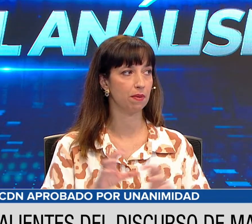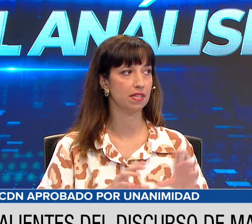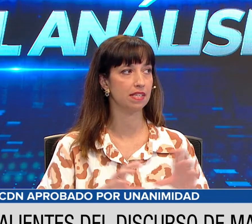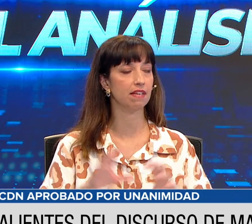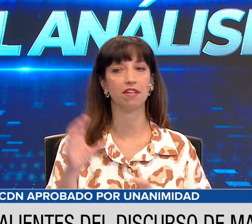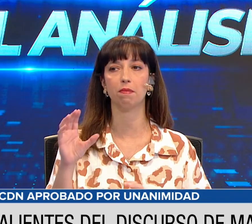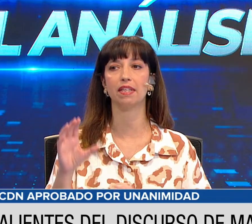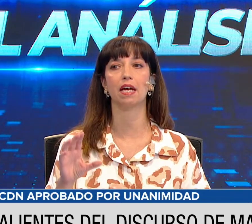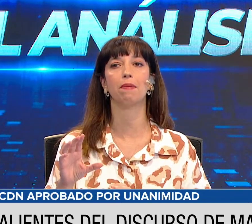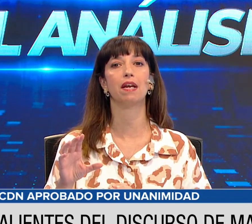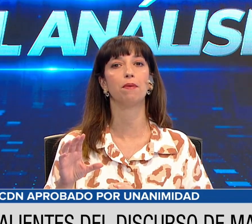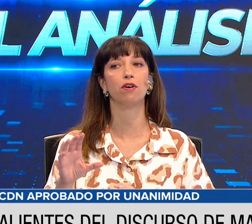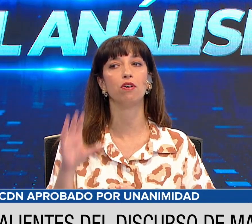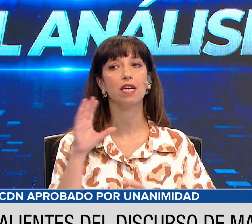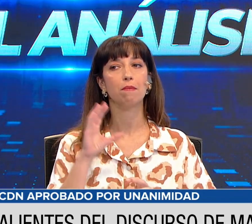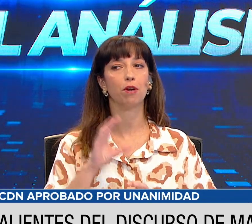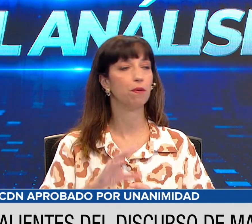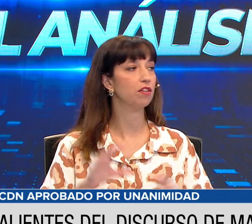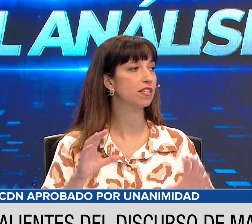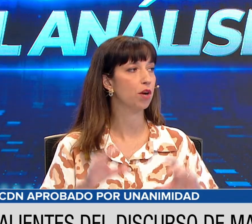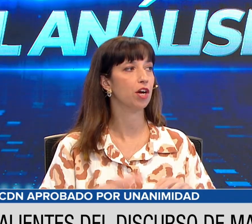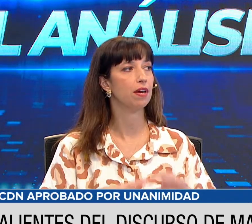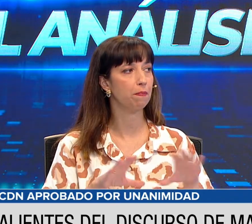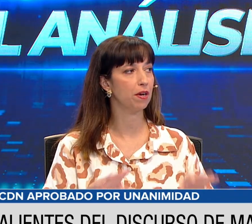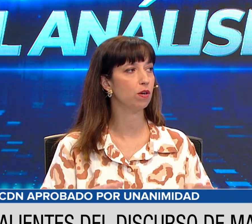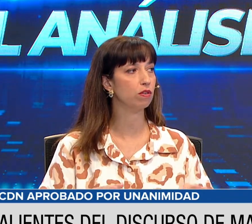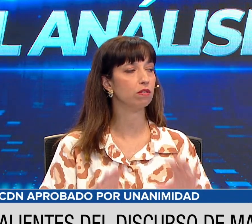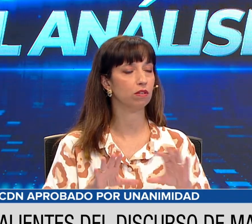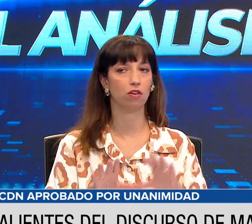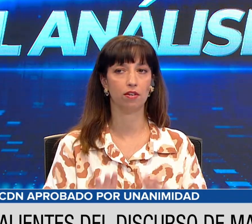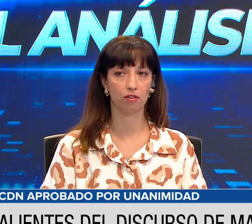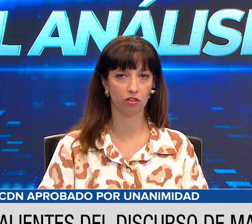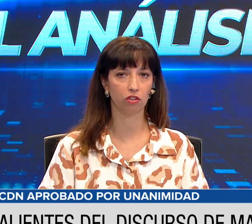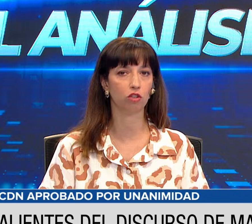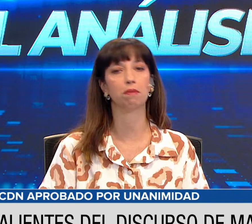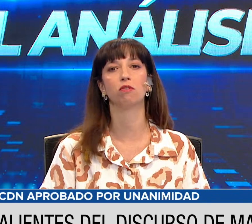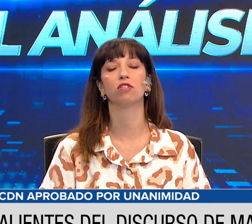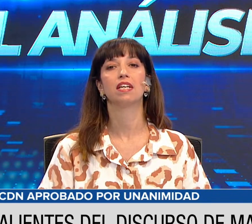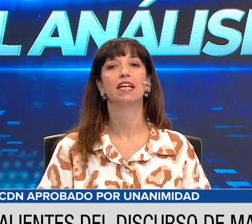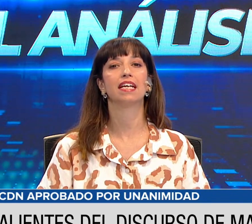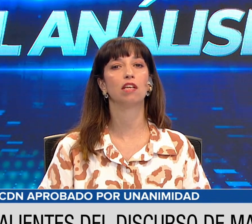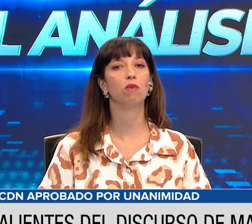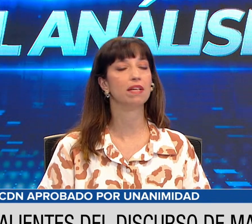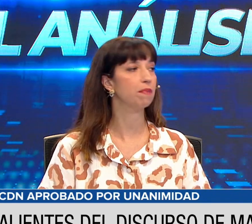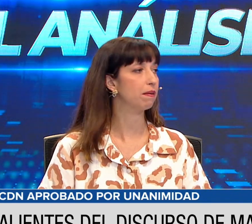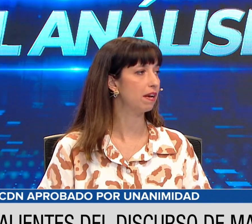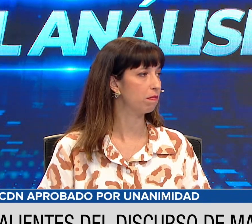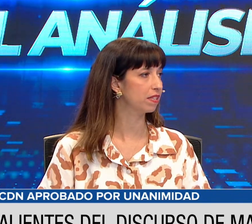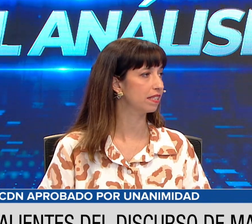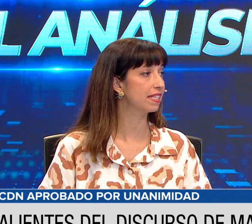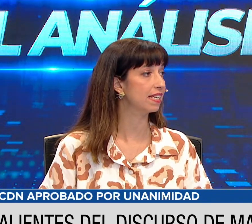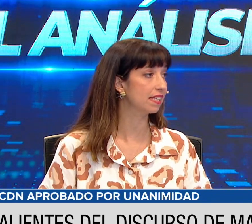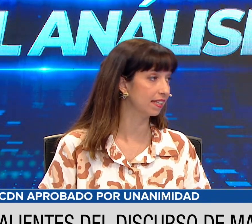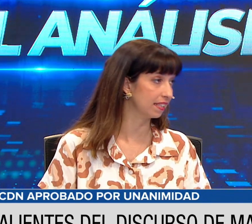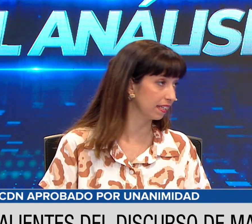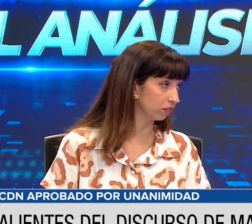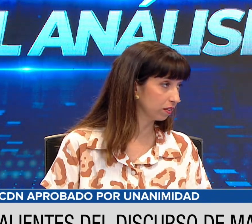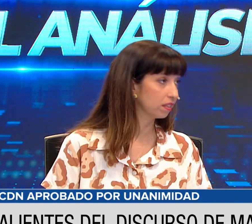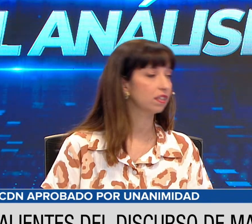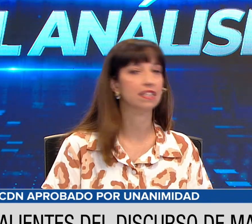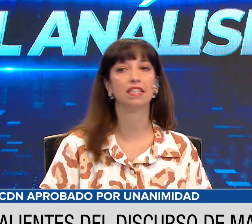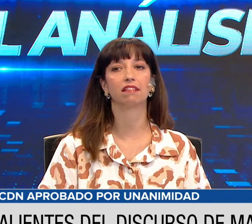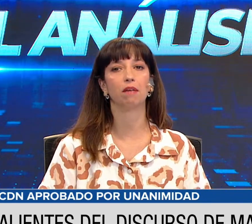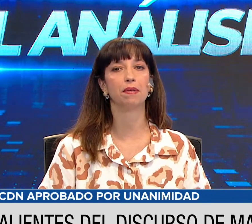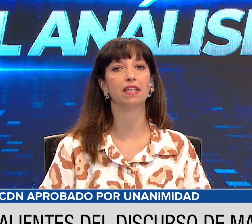las vicepresidencias. Finalmente queda para el PRO, pero el PRO dice, bueno, espérenos, nosotros tomamos ese lugar y en breve les vamos a decir quién es el